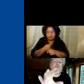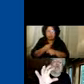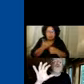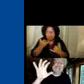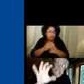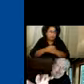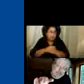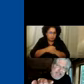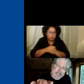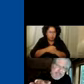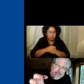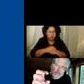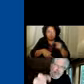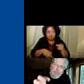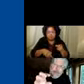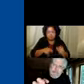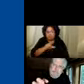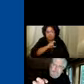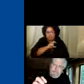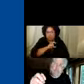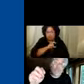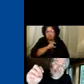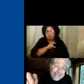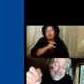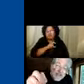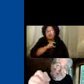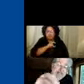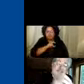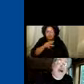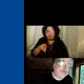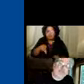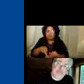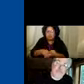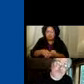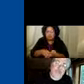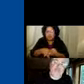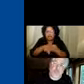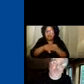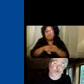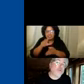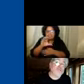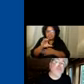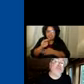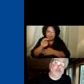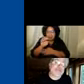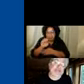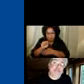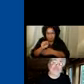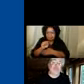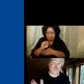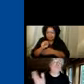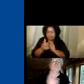y tiene ahorita ya como tres años. Y esta Academia eBadge se ve ligada